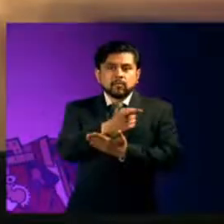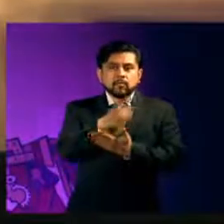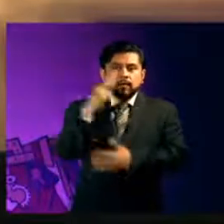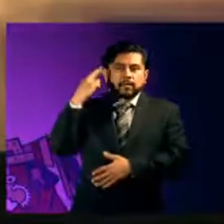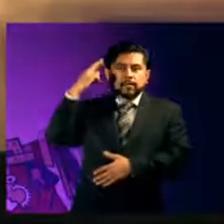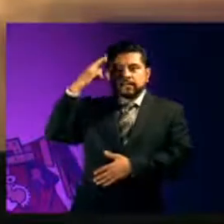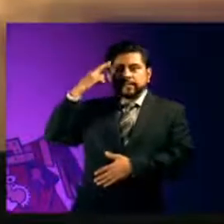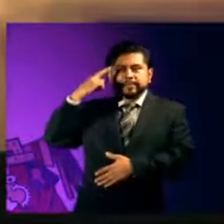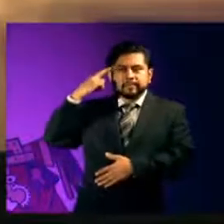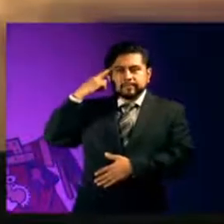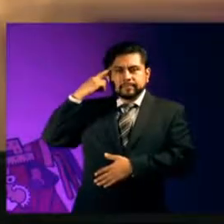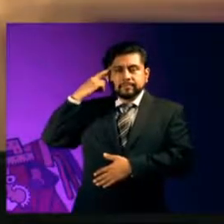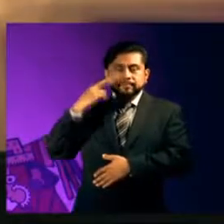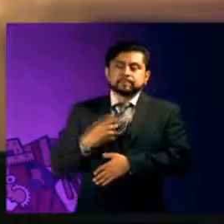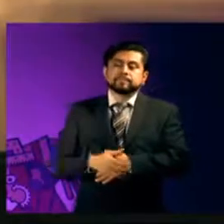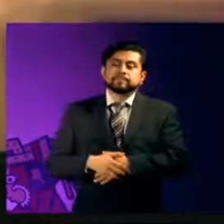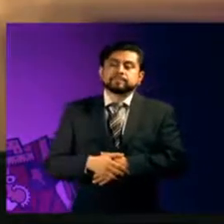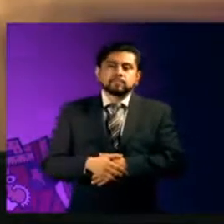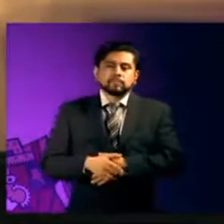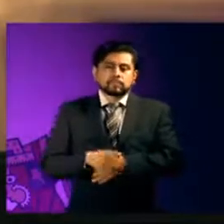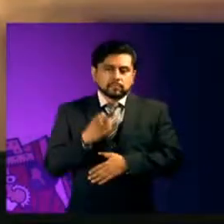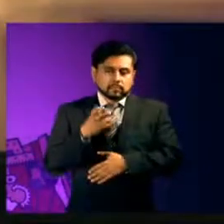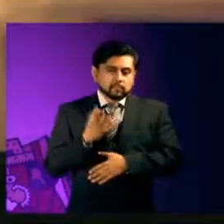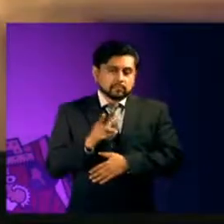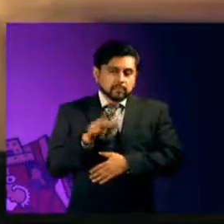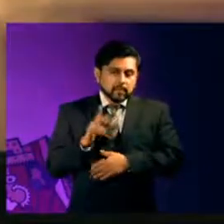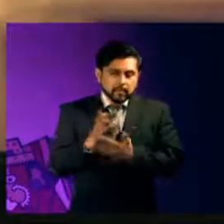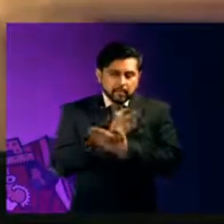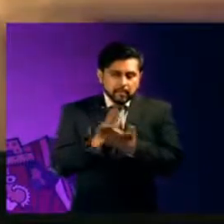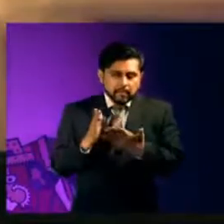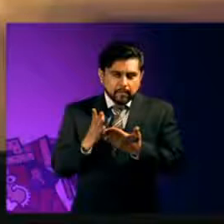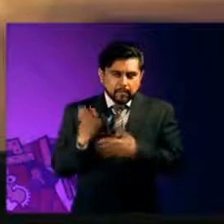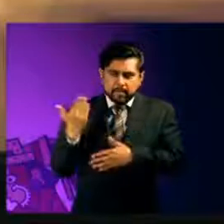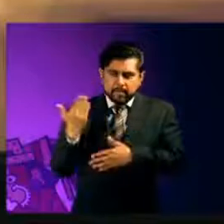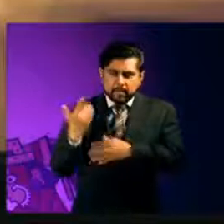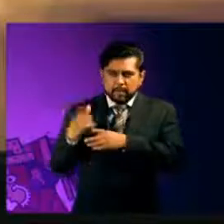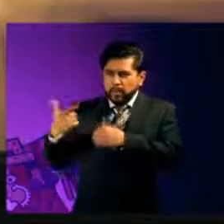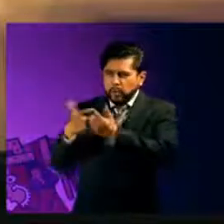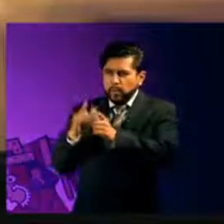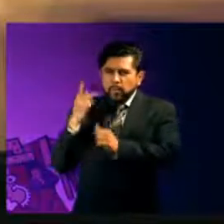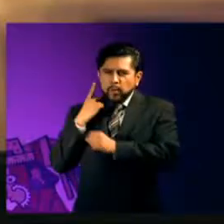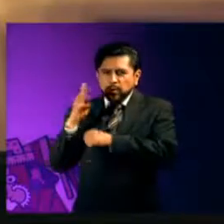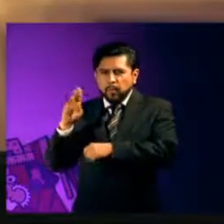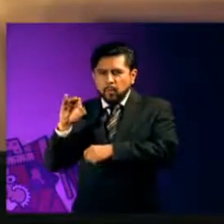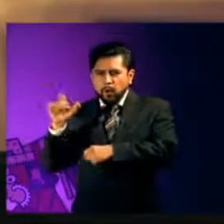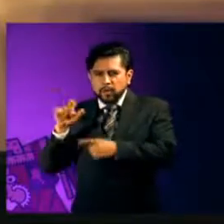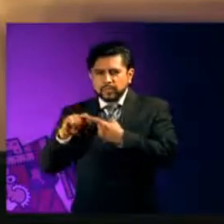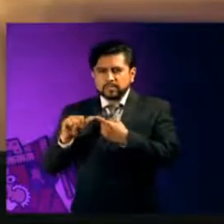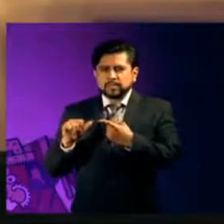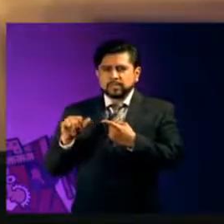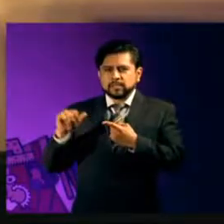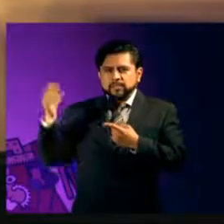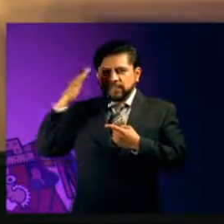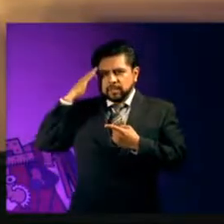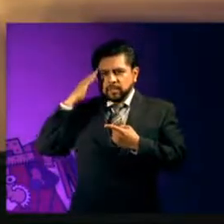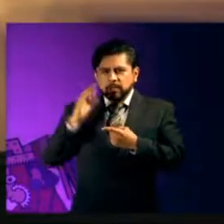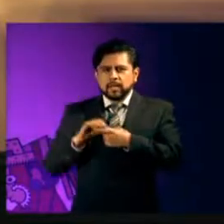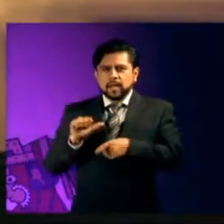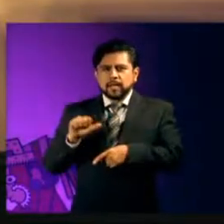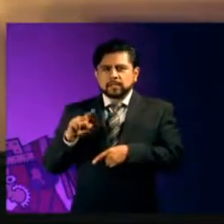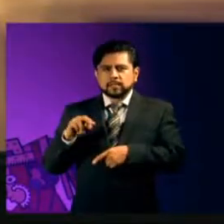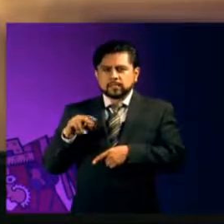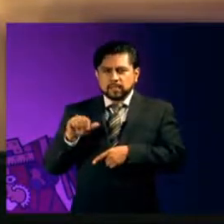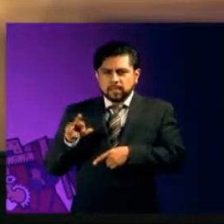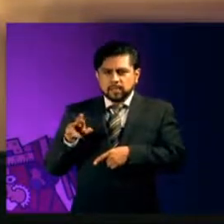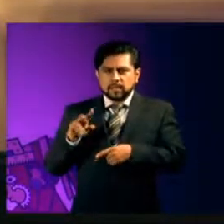rey que por otra parte ahora que boxee es nariz y box fox